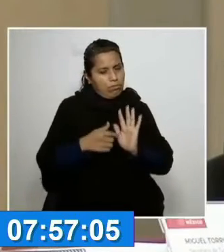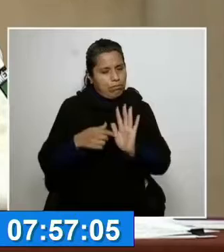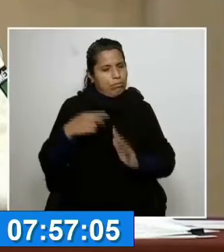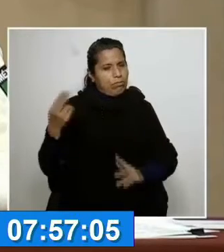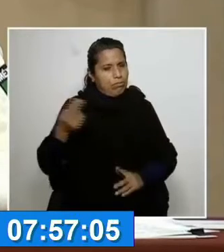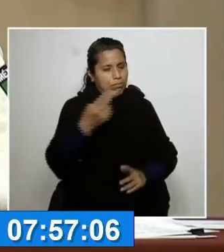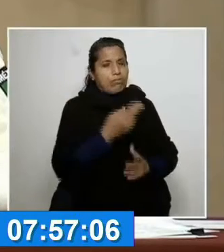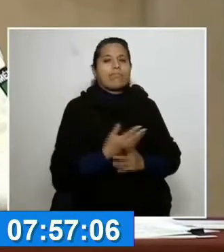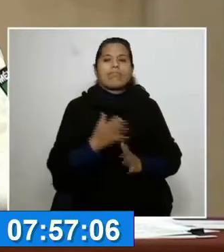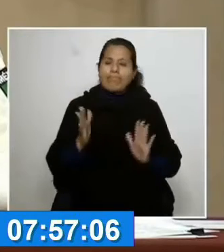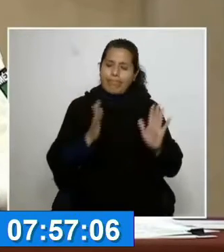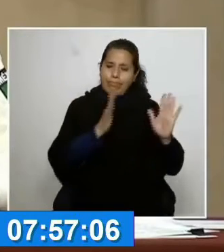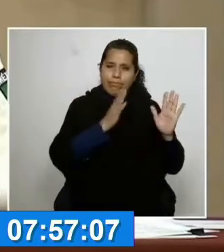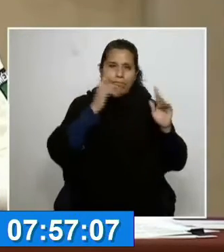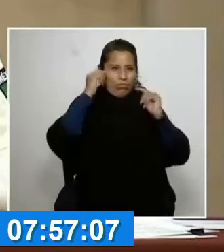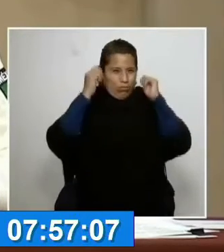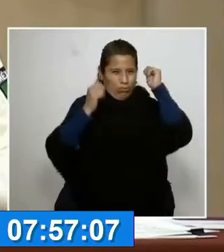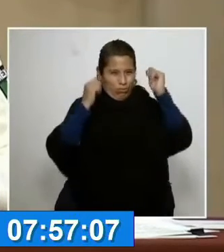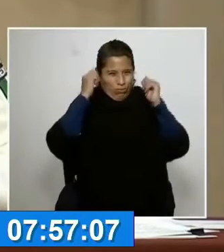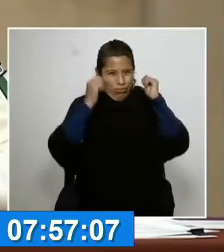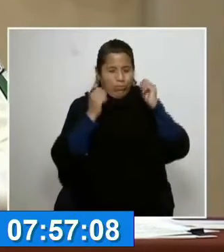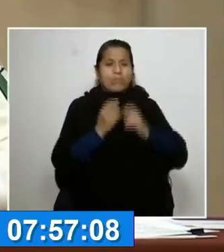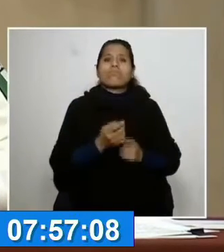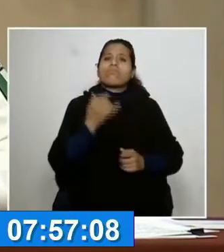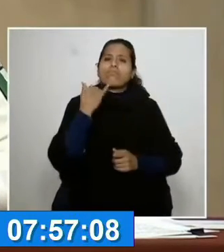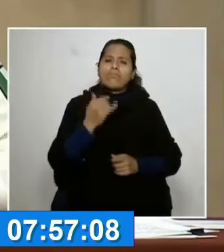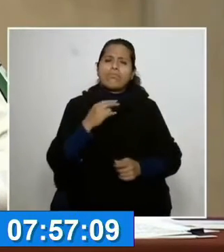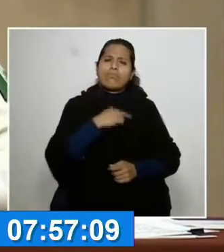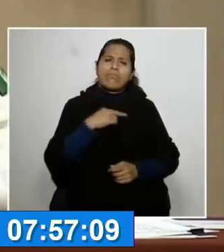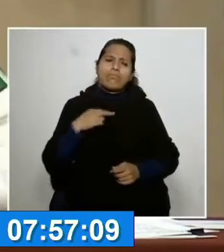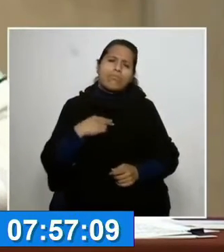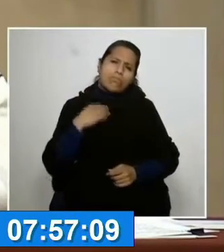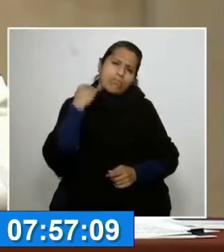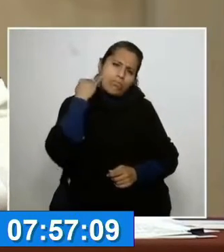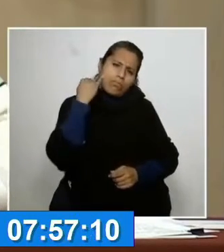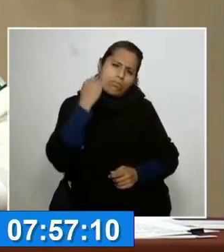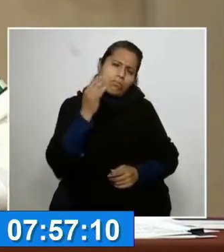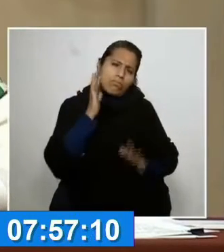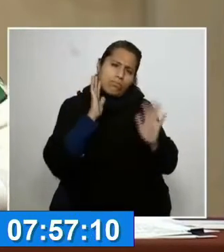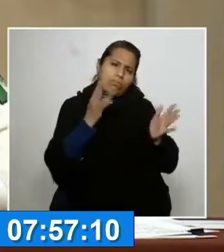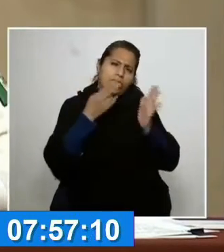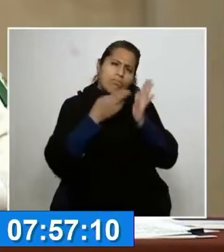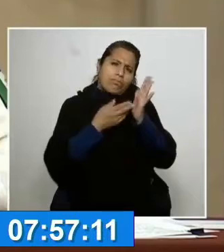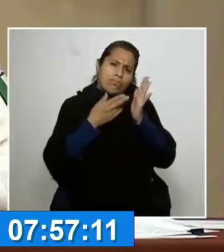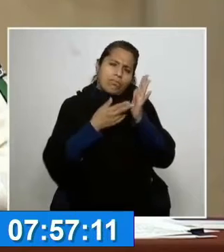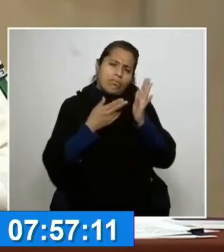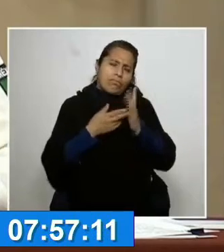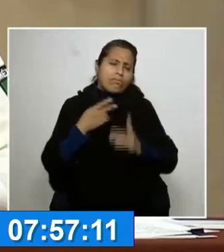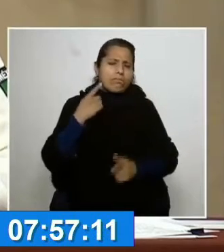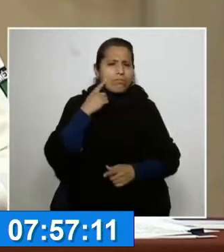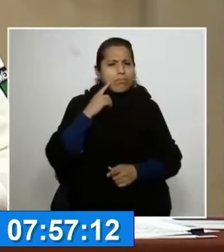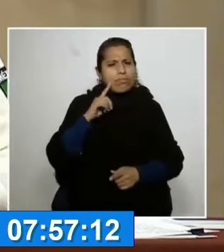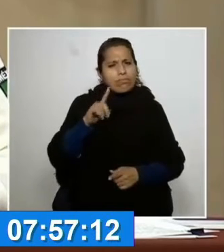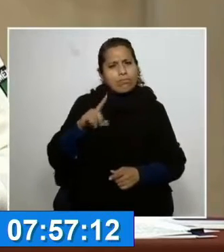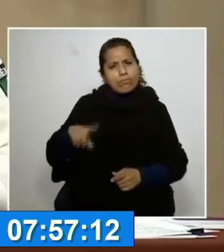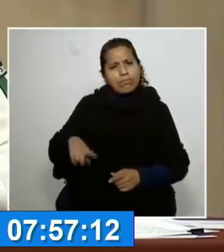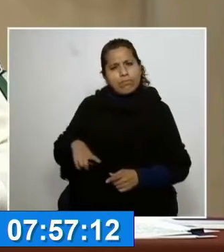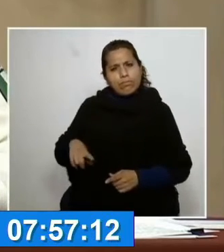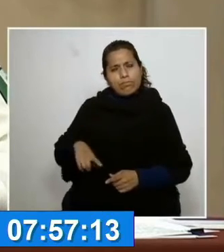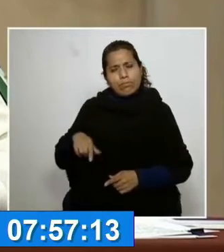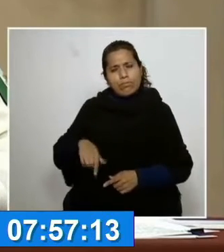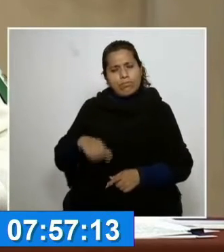digital para el servicio de turismo carretero, promoción y participación de artesanos